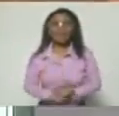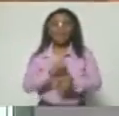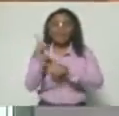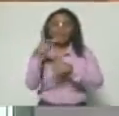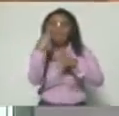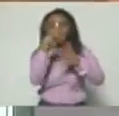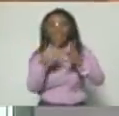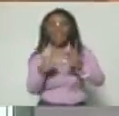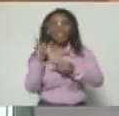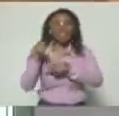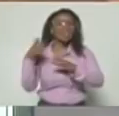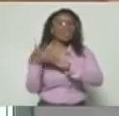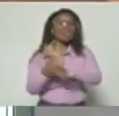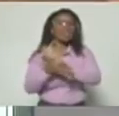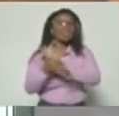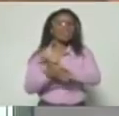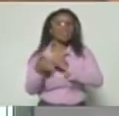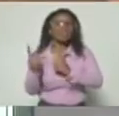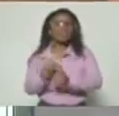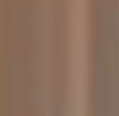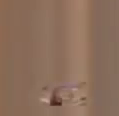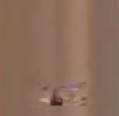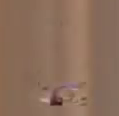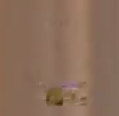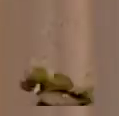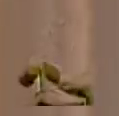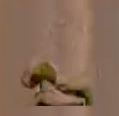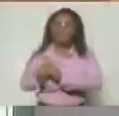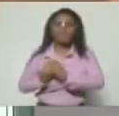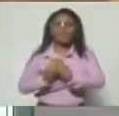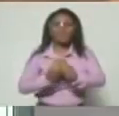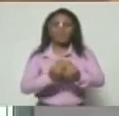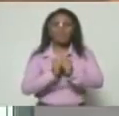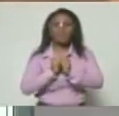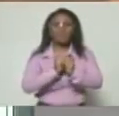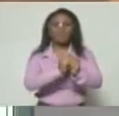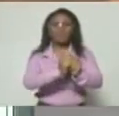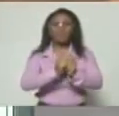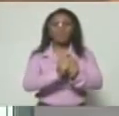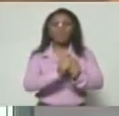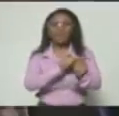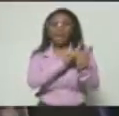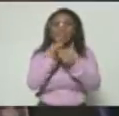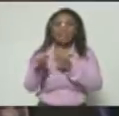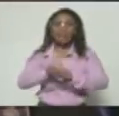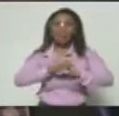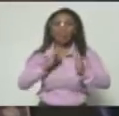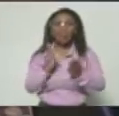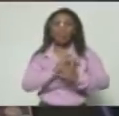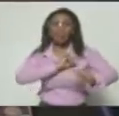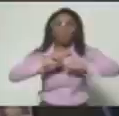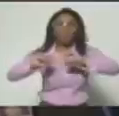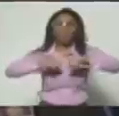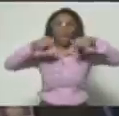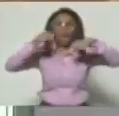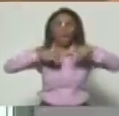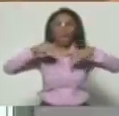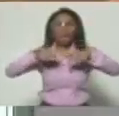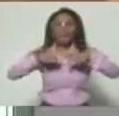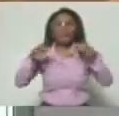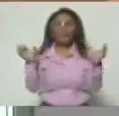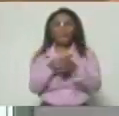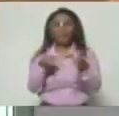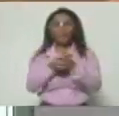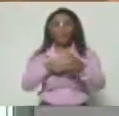esas variables que están acompasando ese mundo que se mueve hoy en sus placas